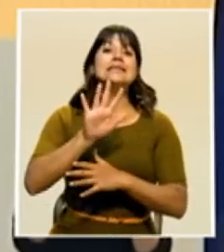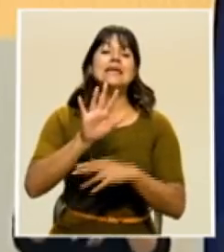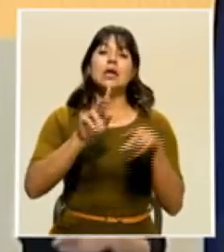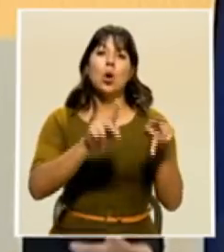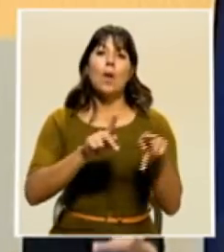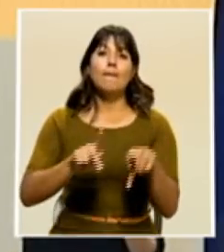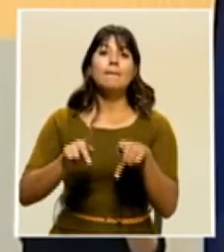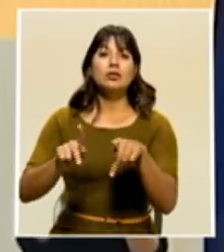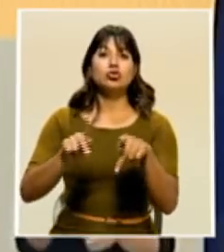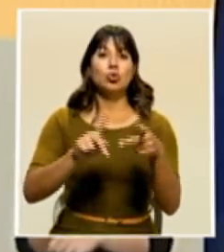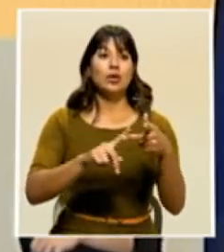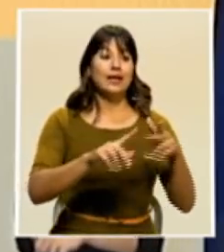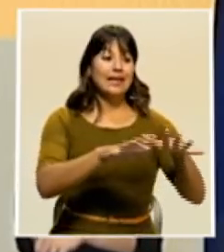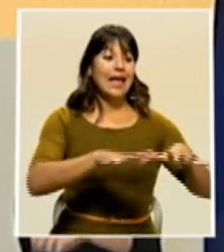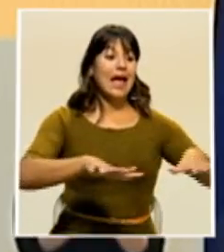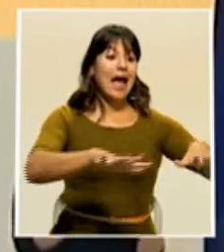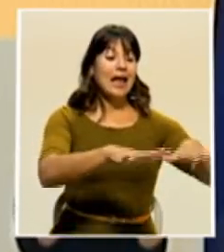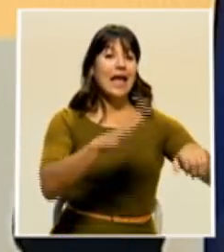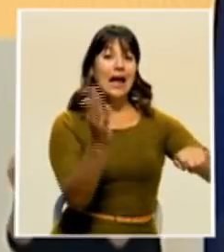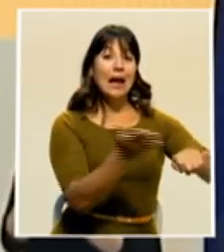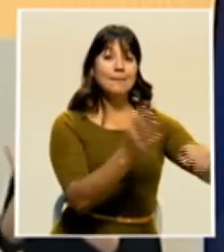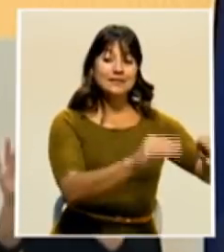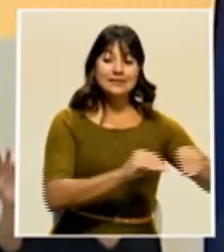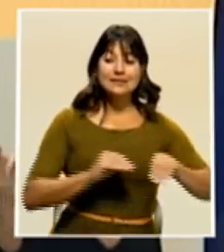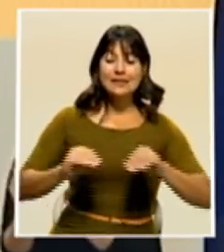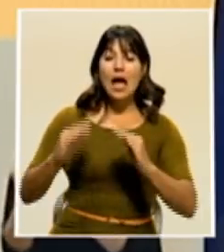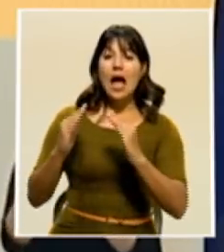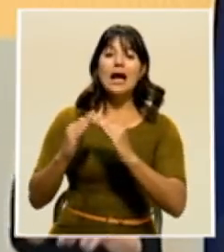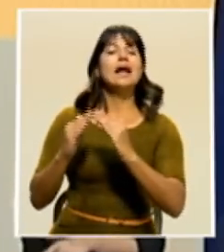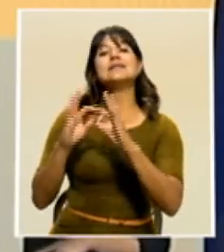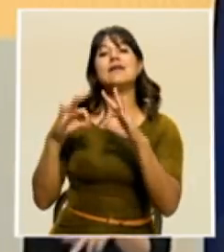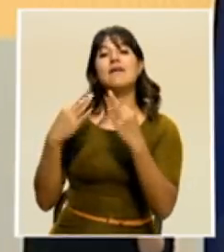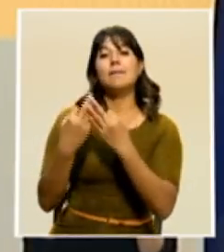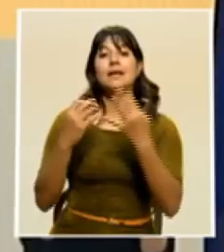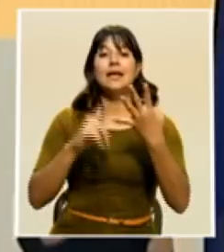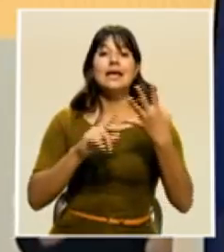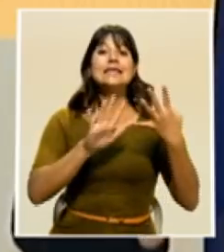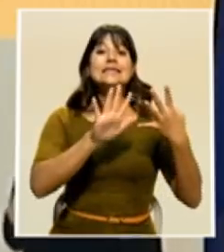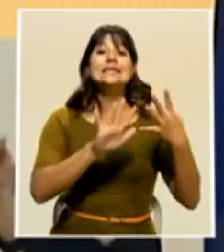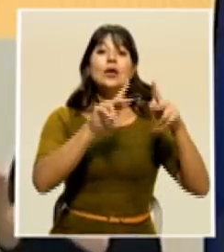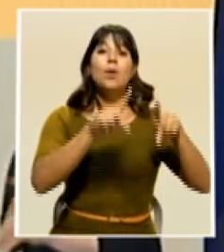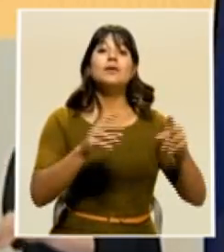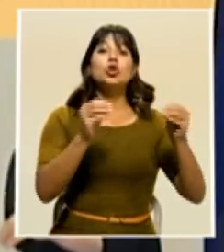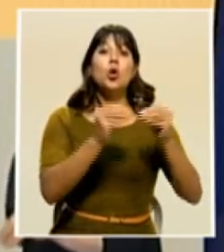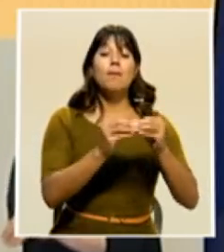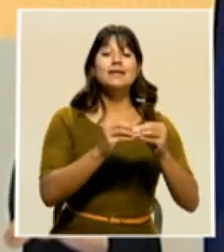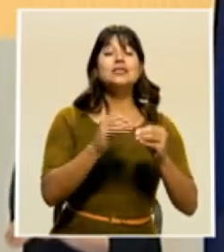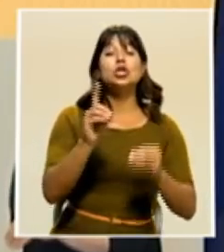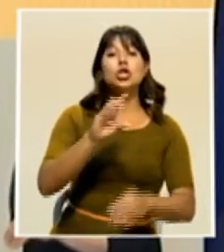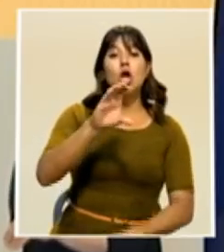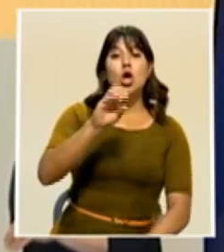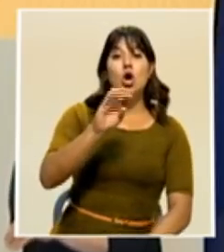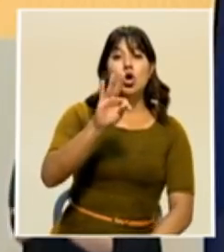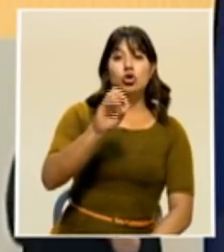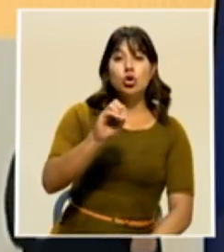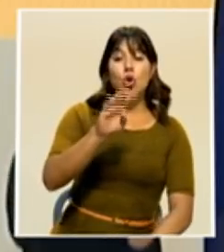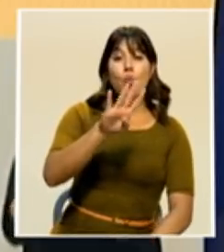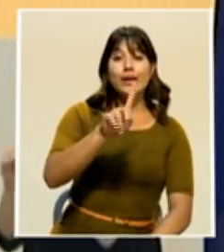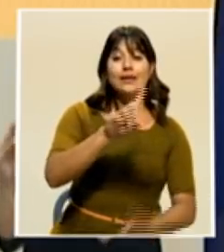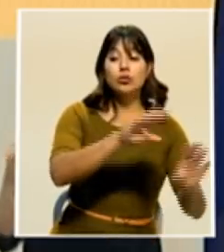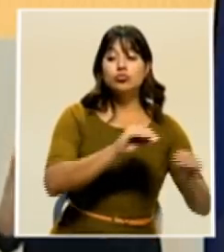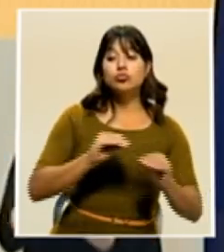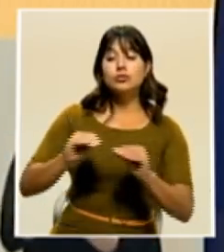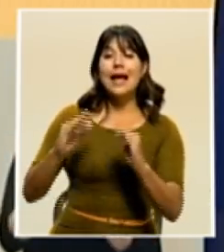Central Campesina a casa de familiares y 5 personas más que se movieron del sector de Coto 41 a casas